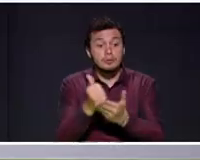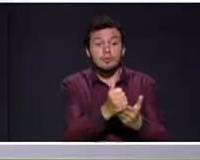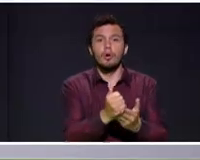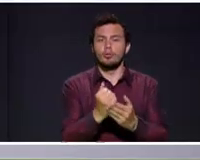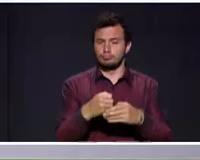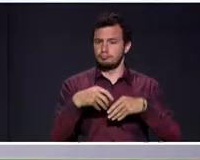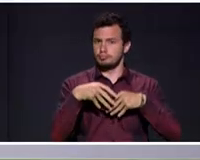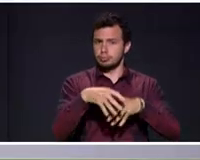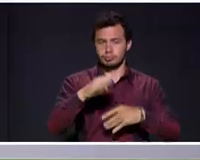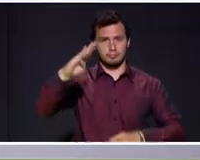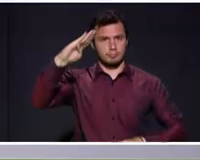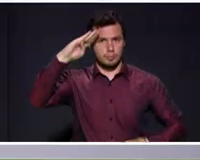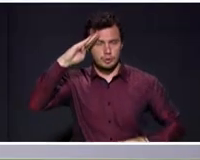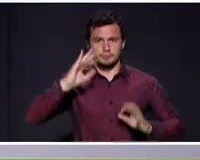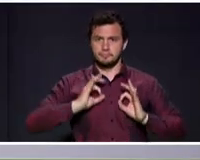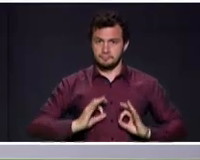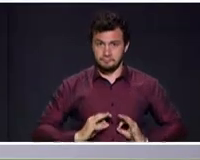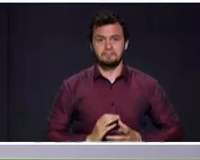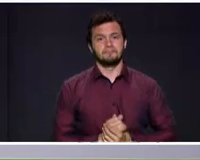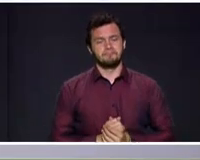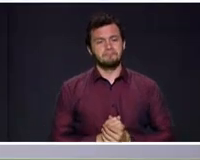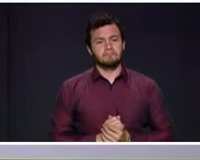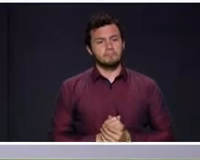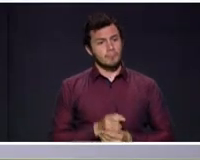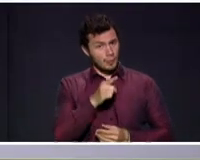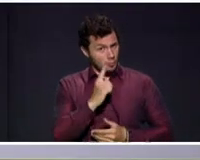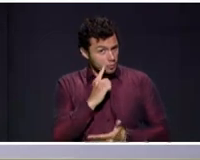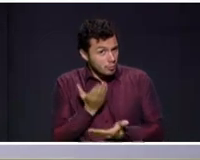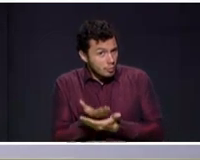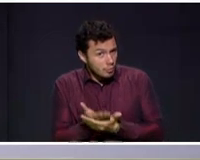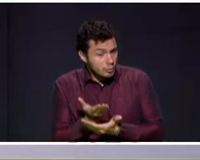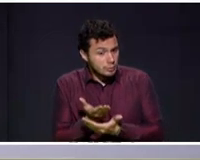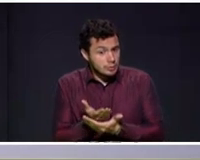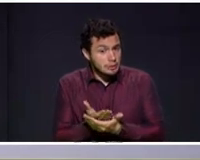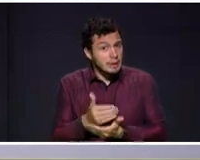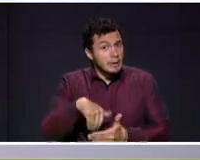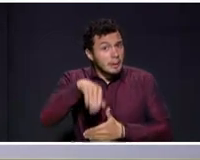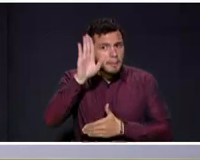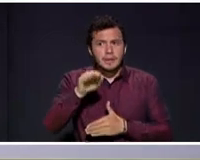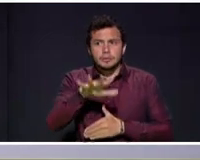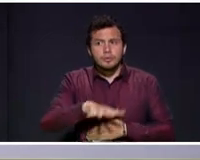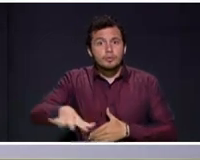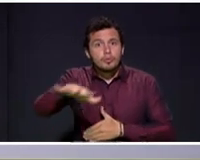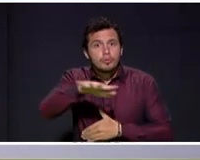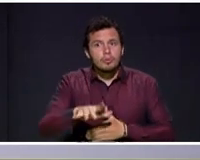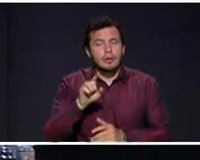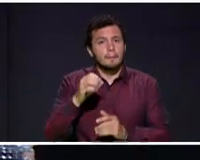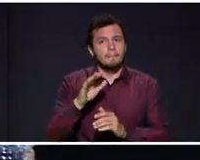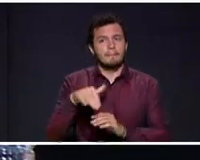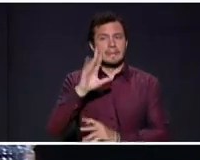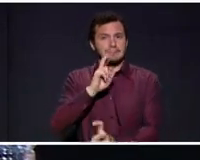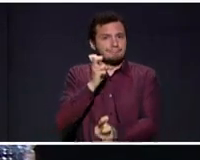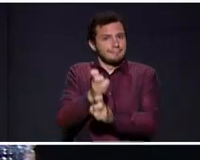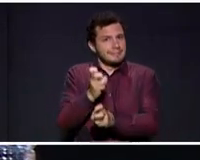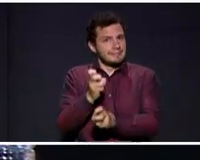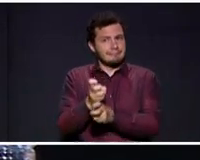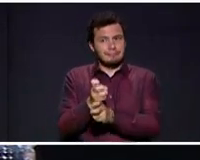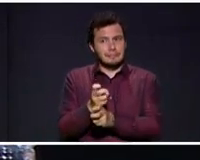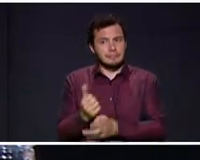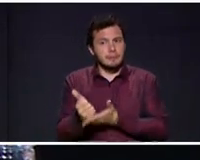propones entonces candidato un incremento del pie de fuerza para digamos las zonas más álgidas o complejas en temas de seguridad de antioquia el tema hoy